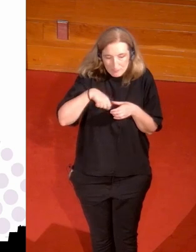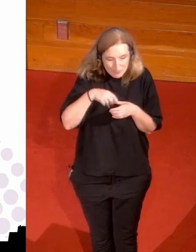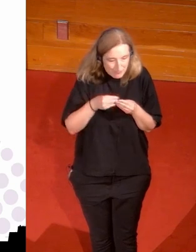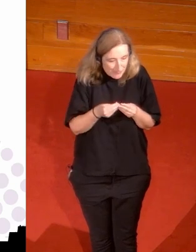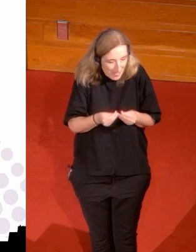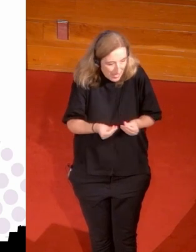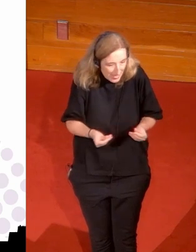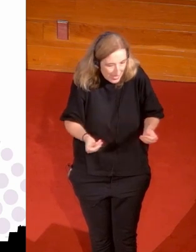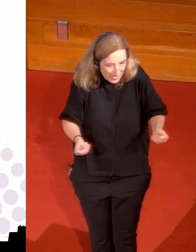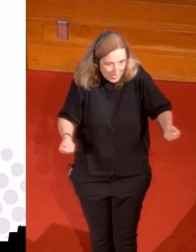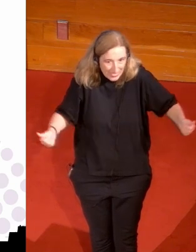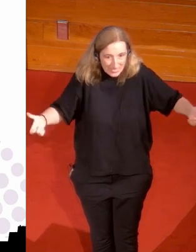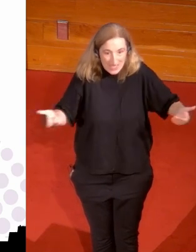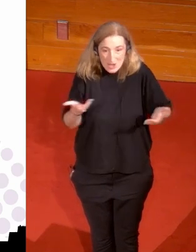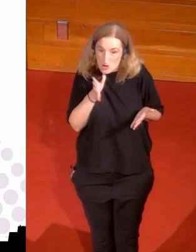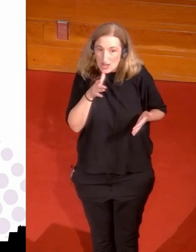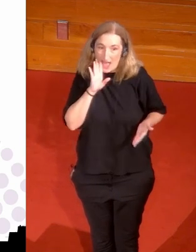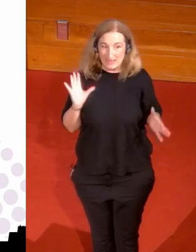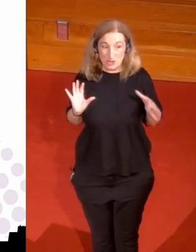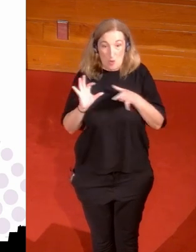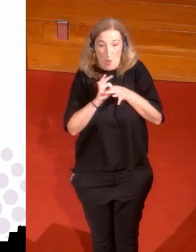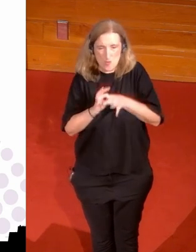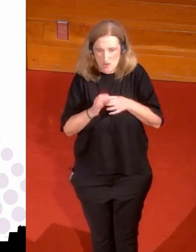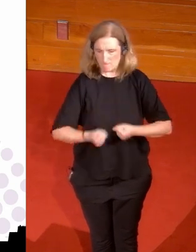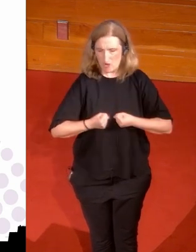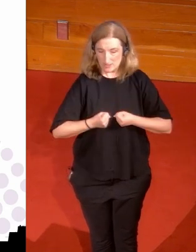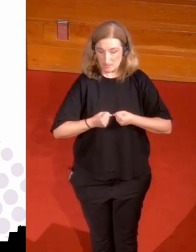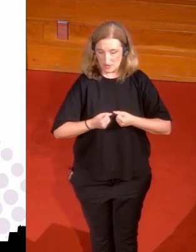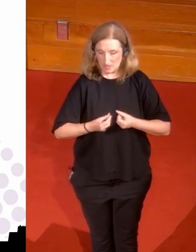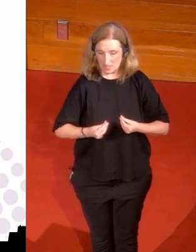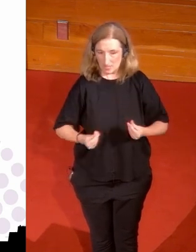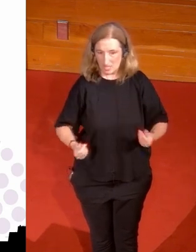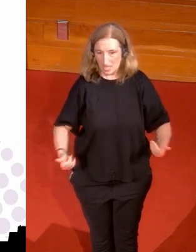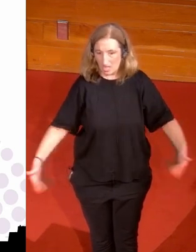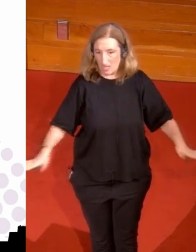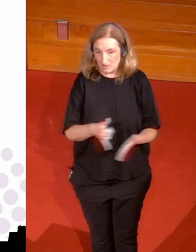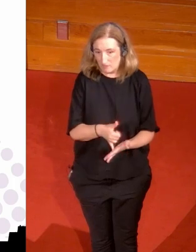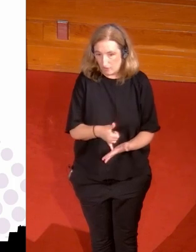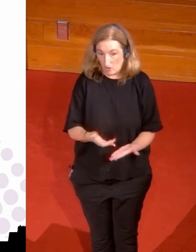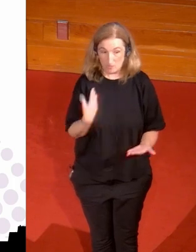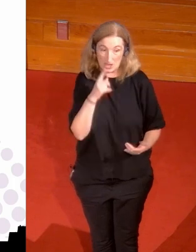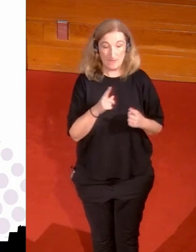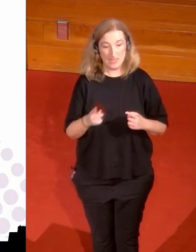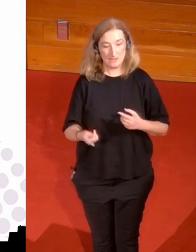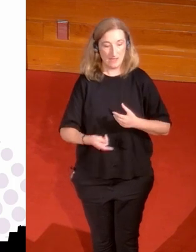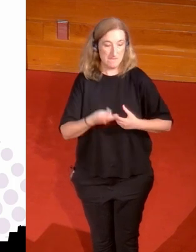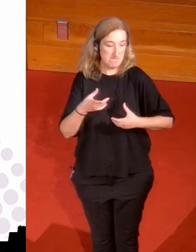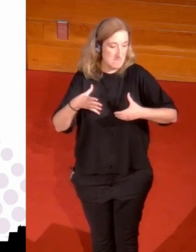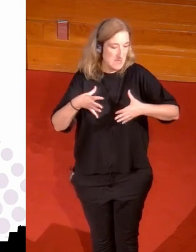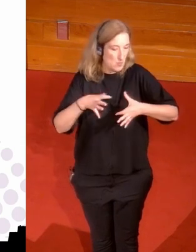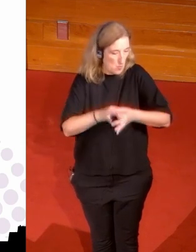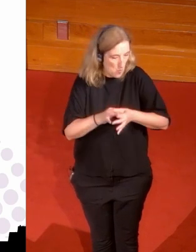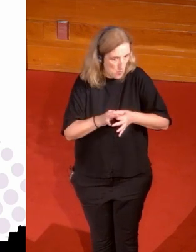una una cosa y como que el pegamento con que unió eso se está deshaciendo no hay cosas que se pegan Y que con el calor el